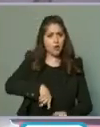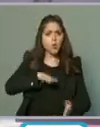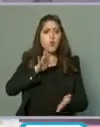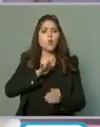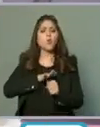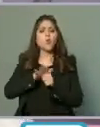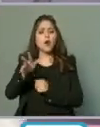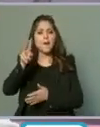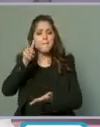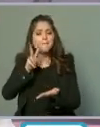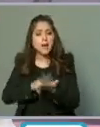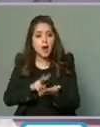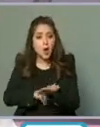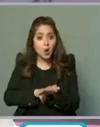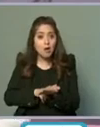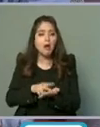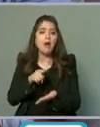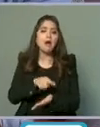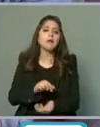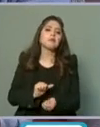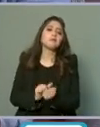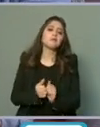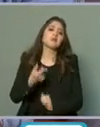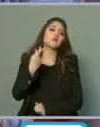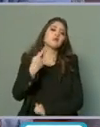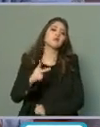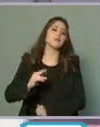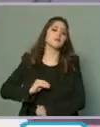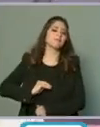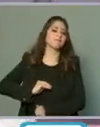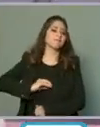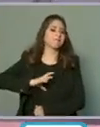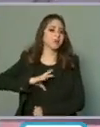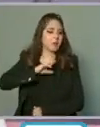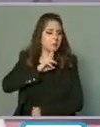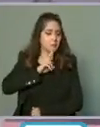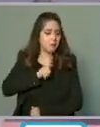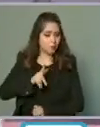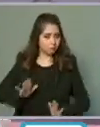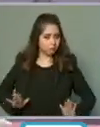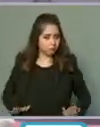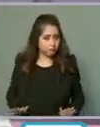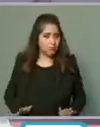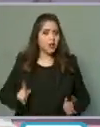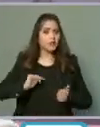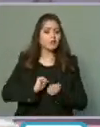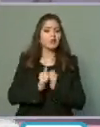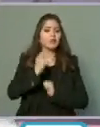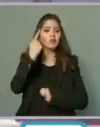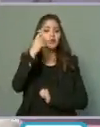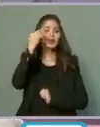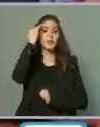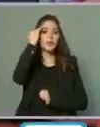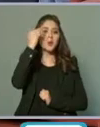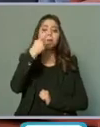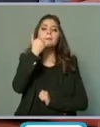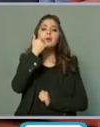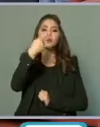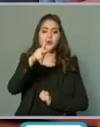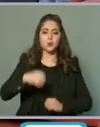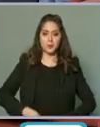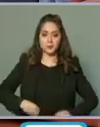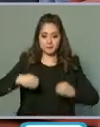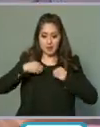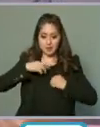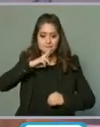Bueno, es gente que tú vas a ver con una excelente autoestima, muy seguros de sí mismos y que pueden proyectar una vida perfectamente normal, seguramente